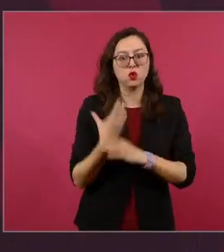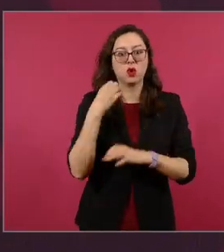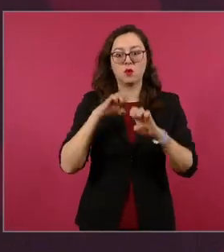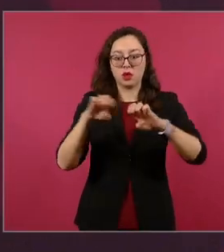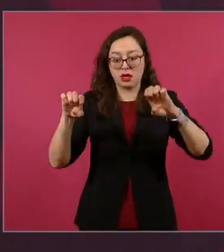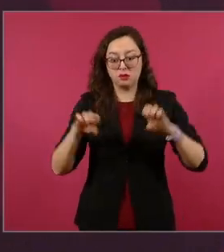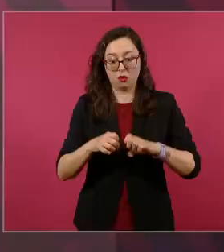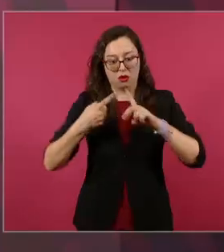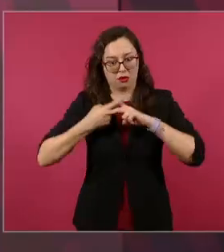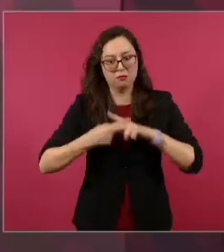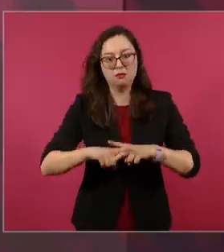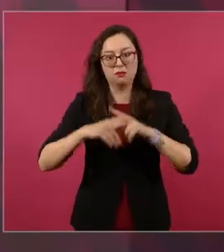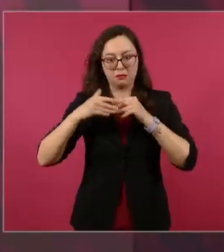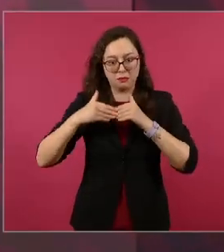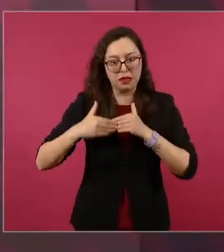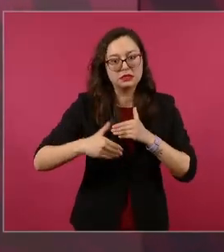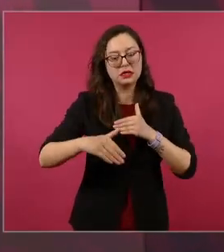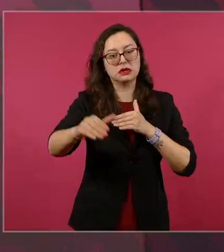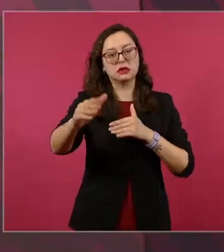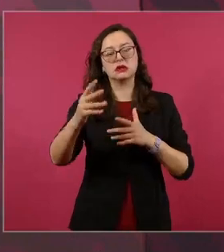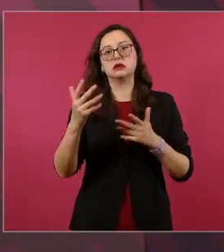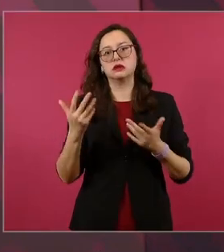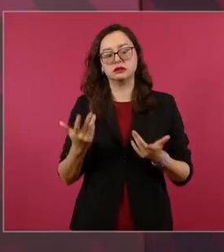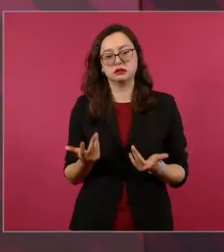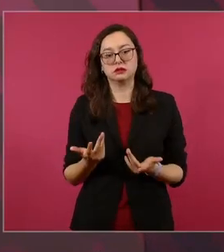comenzar a cambiar.